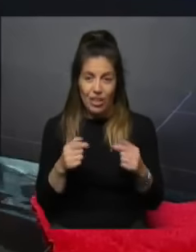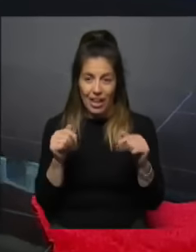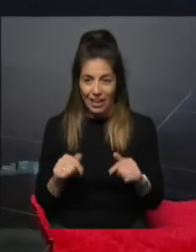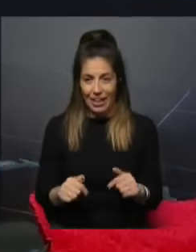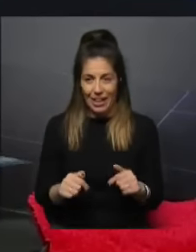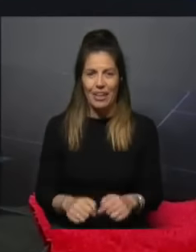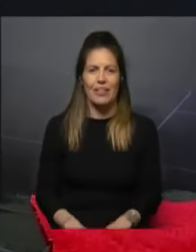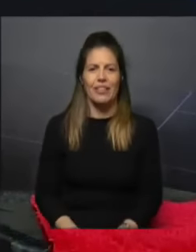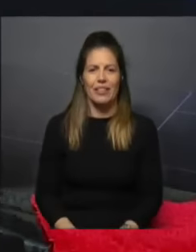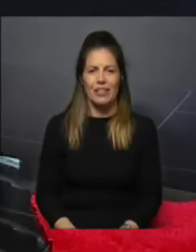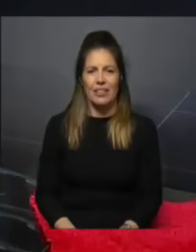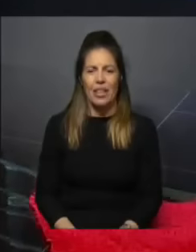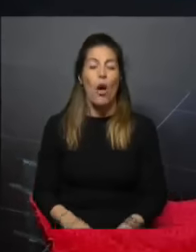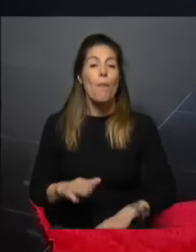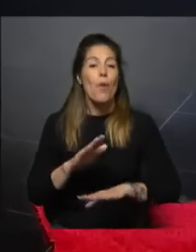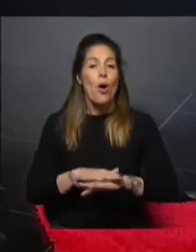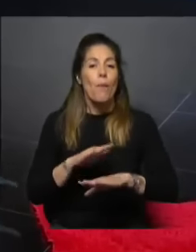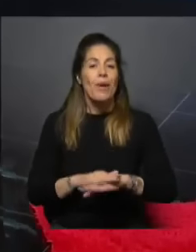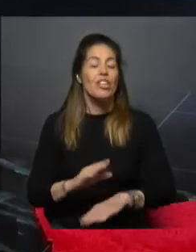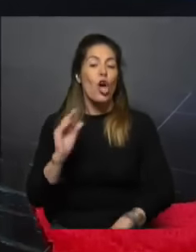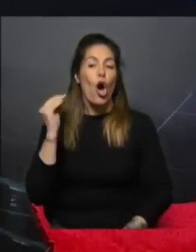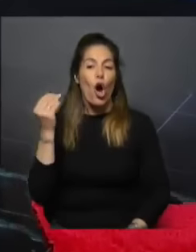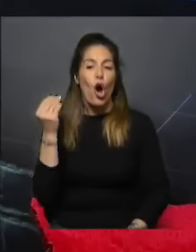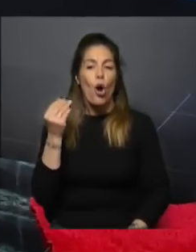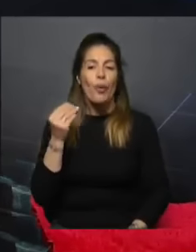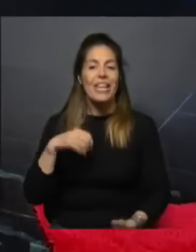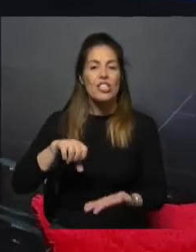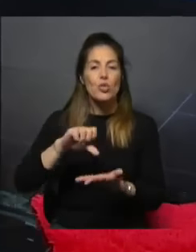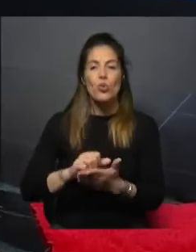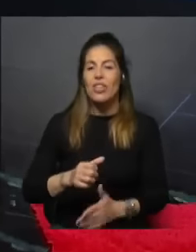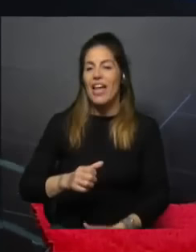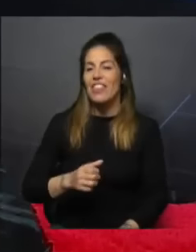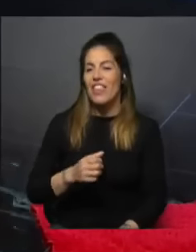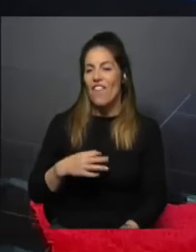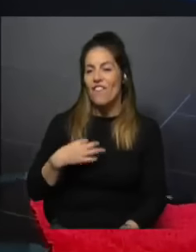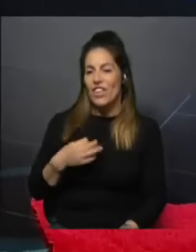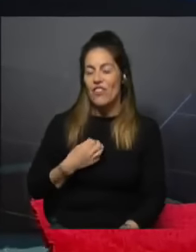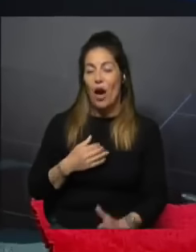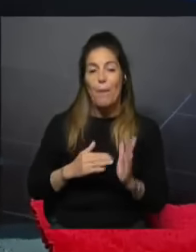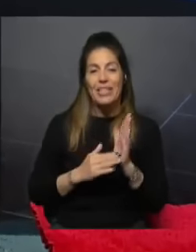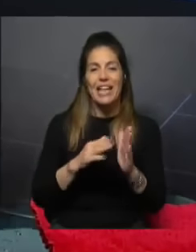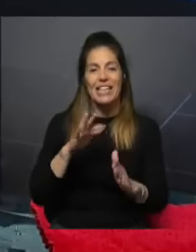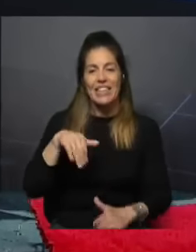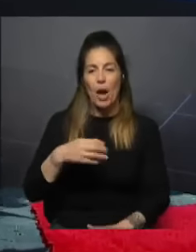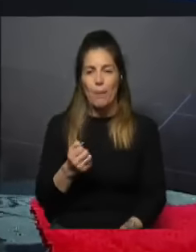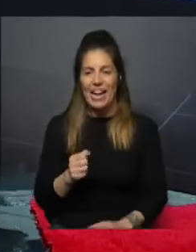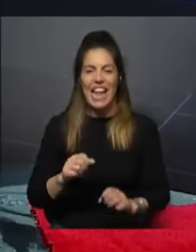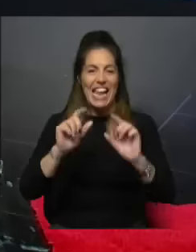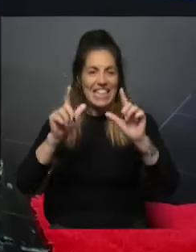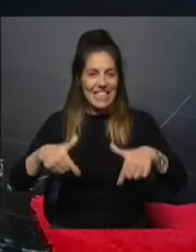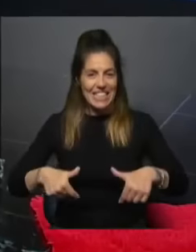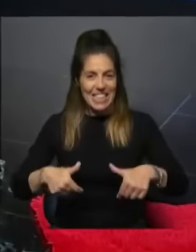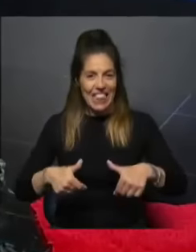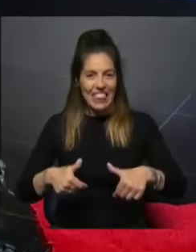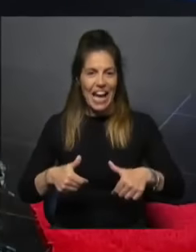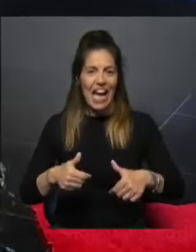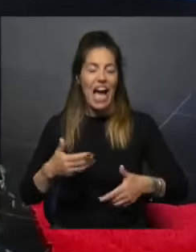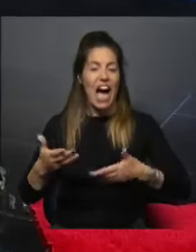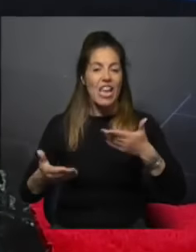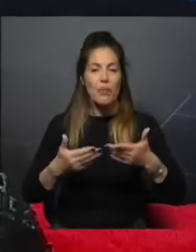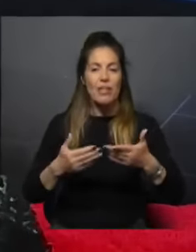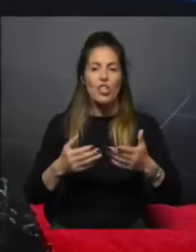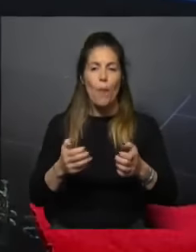del día de hoy. Momento de los jóvenes en Ciudad de Viva. Momento de presentar a Tamara, licenciada en animación y videojuegos. Momento de